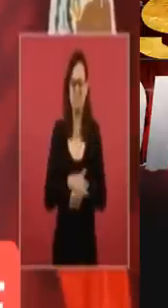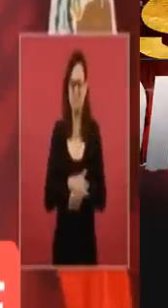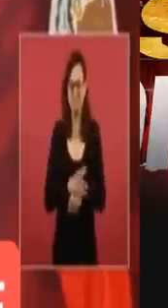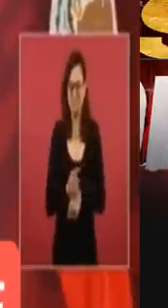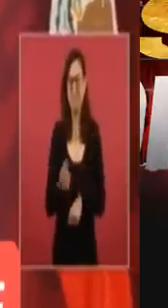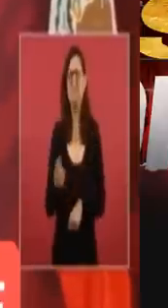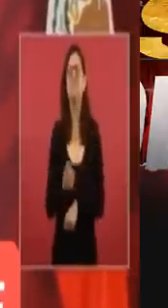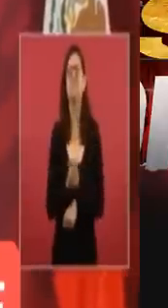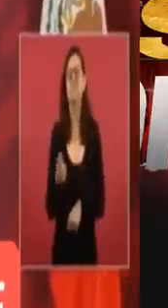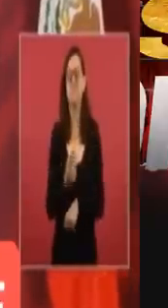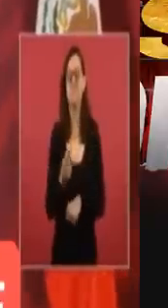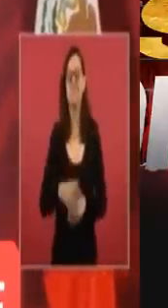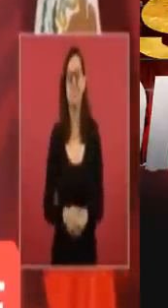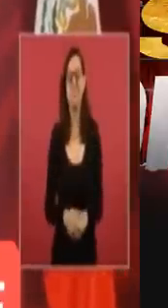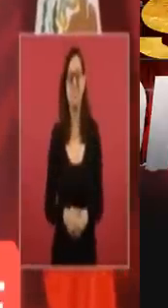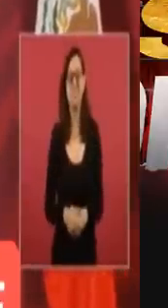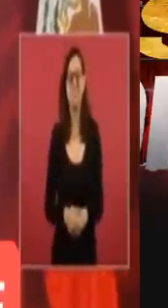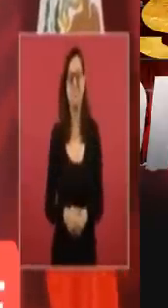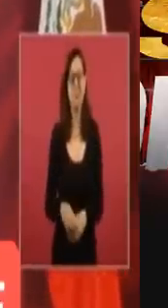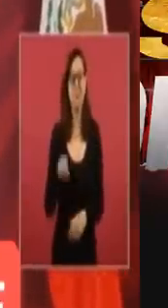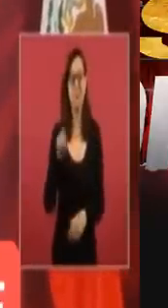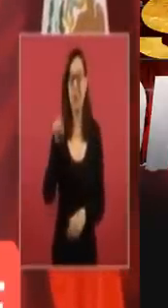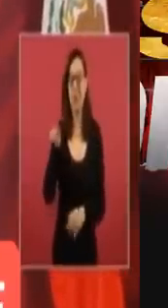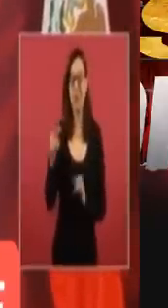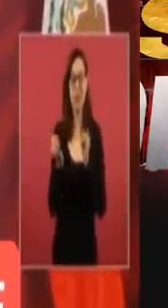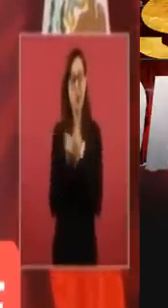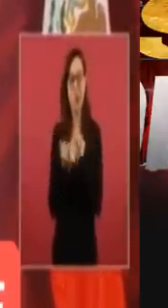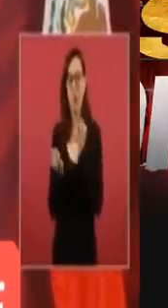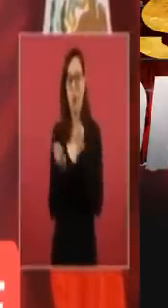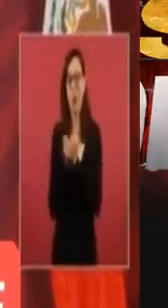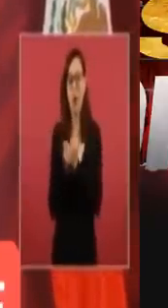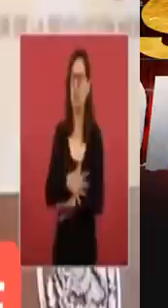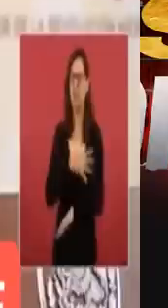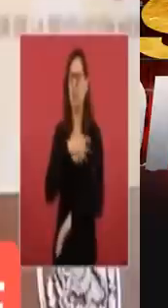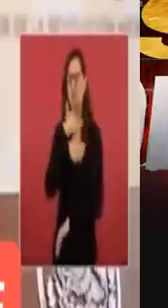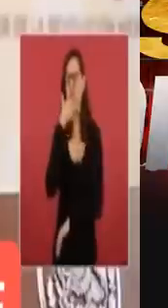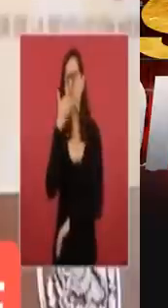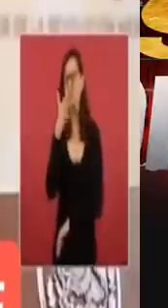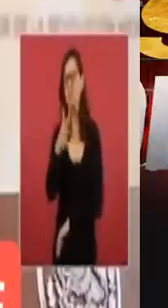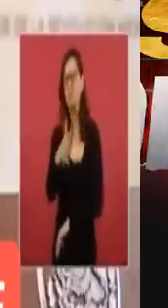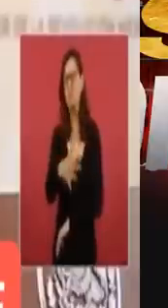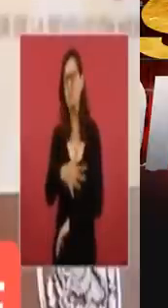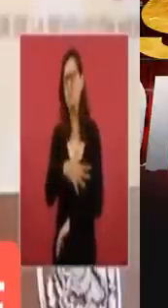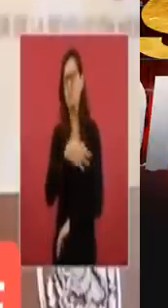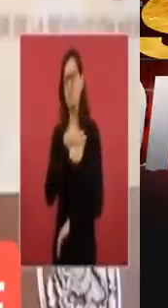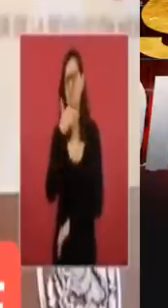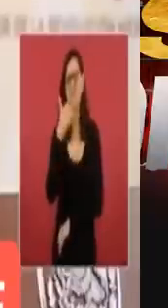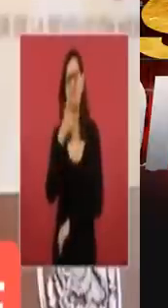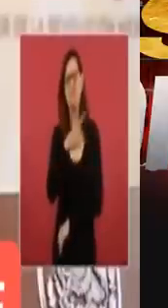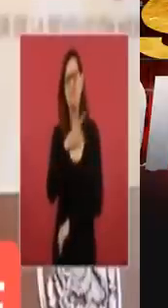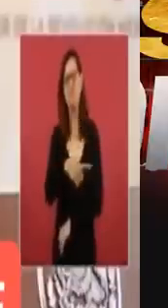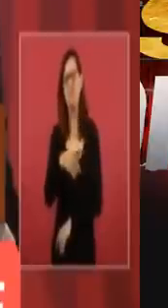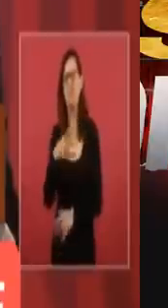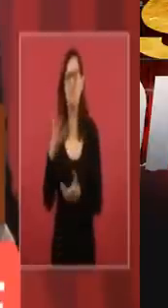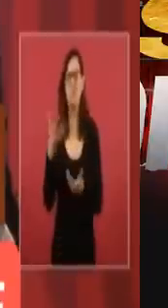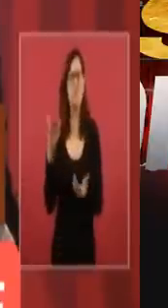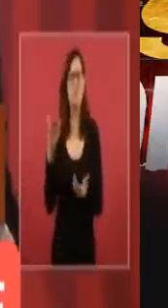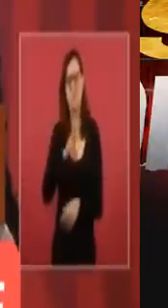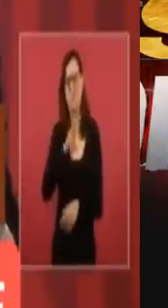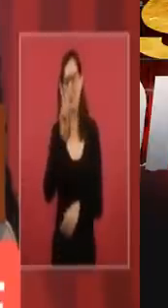está enfrentando una guerra sucia de lo más